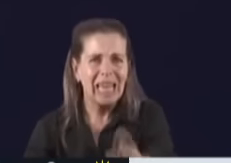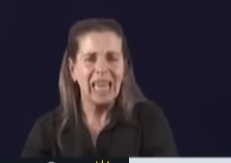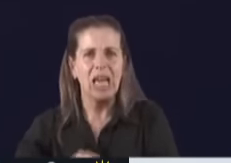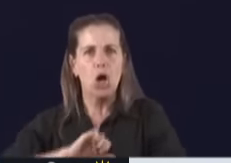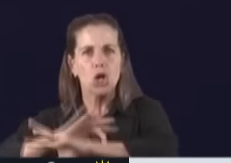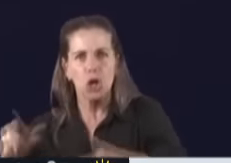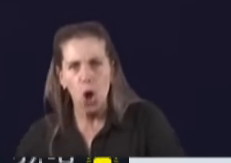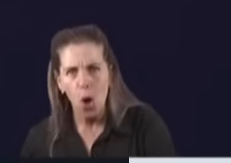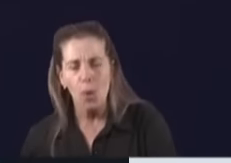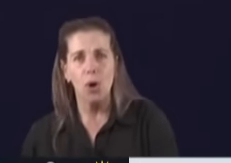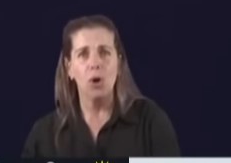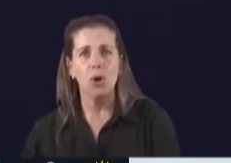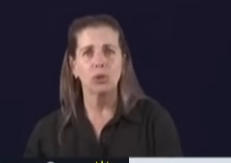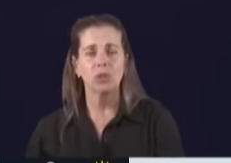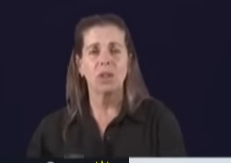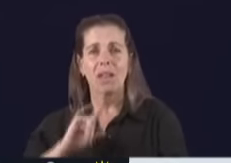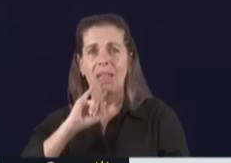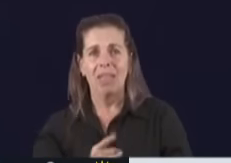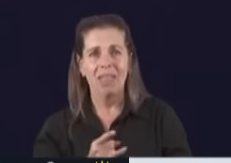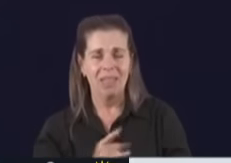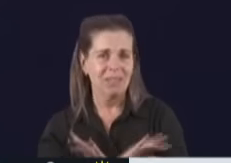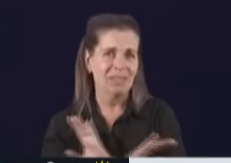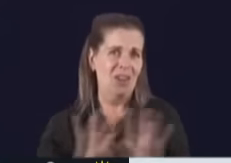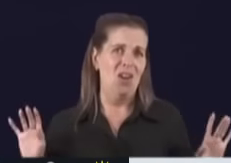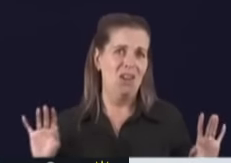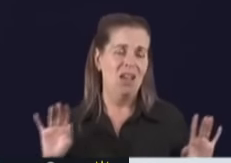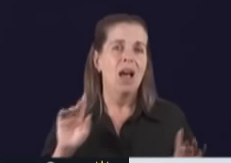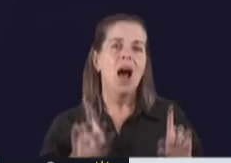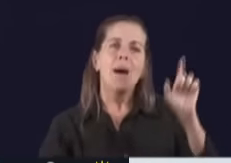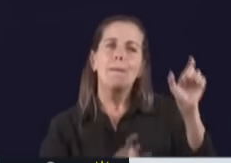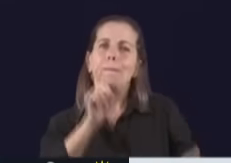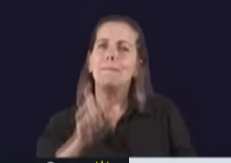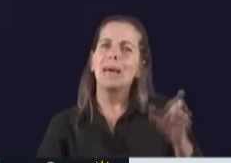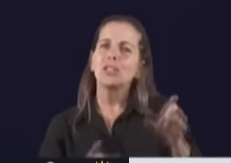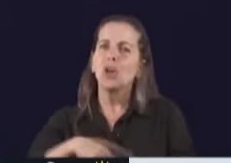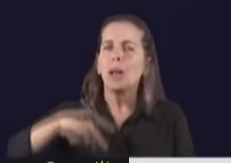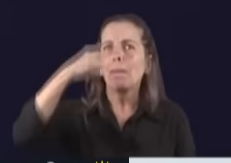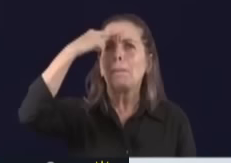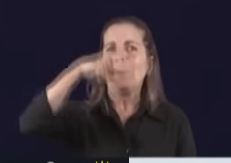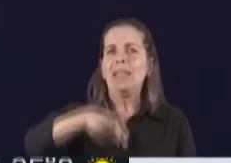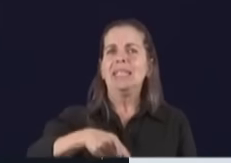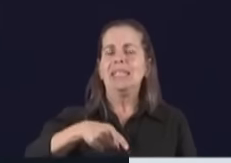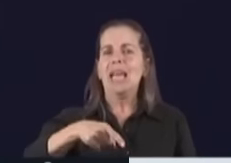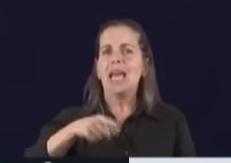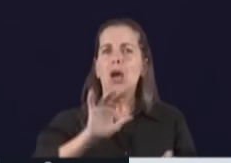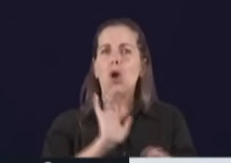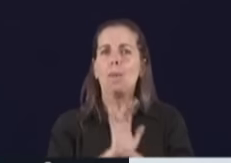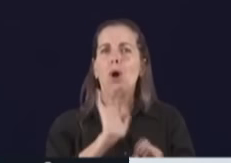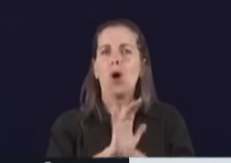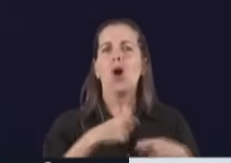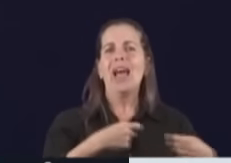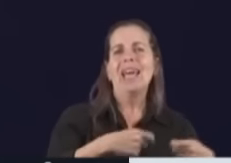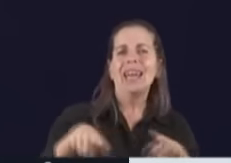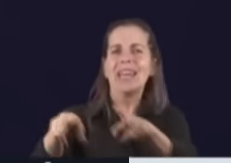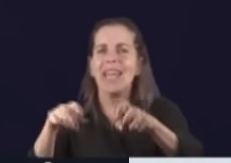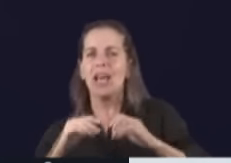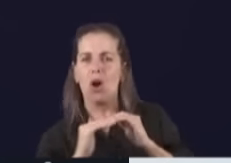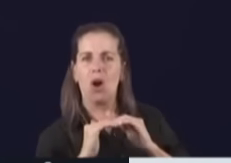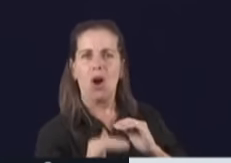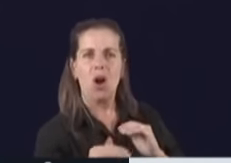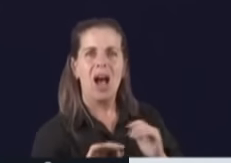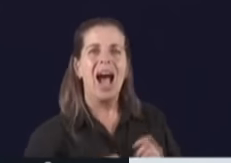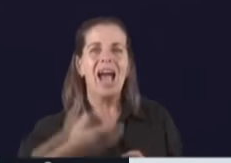los 3 meses de gestión. Los más optimistas creían llegar a un equilibrio fiscal en la segunda parte del año 2024.